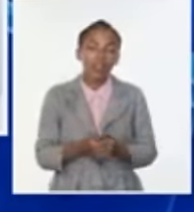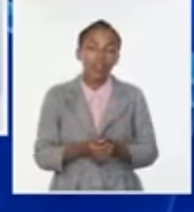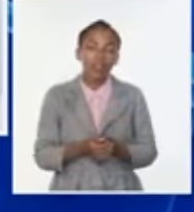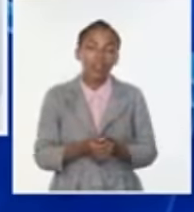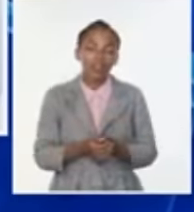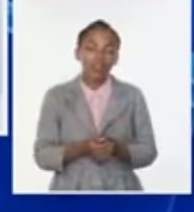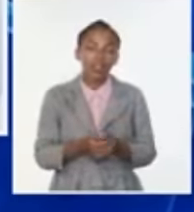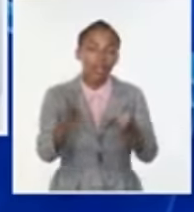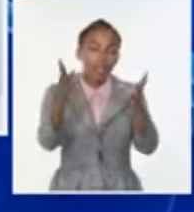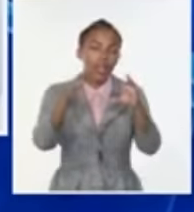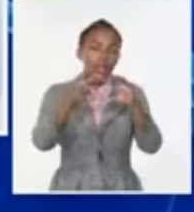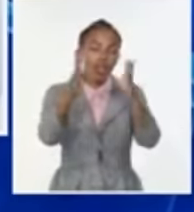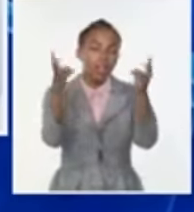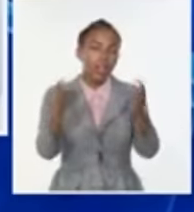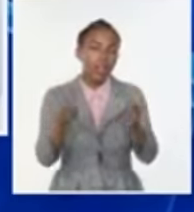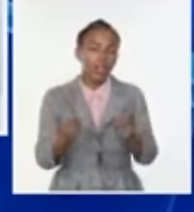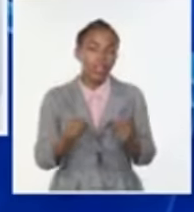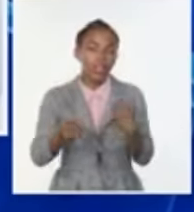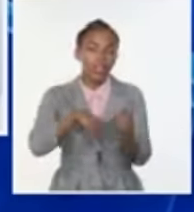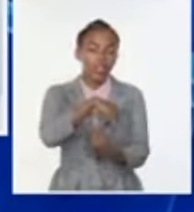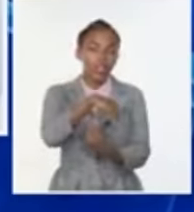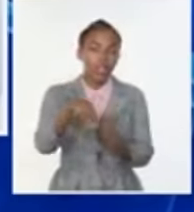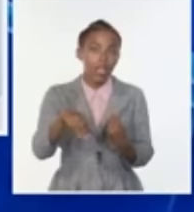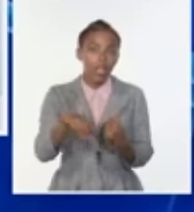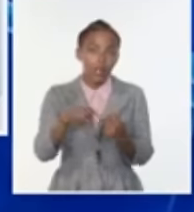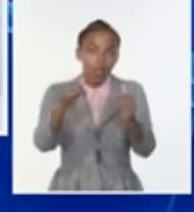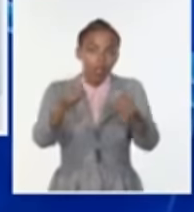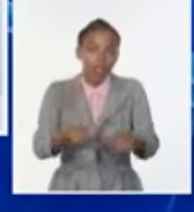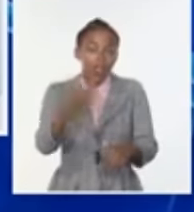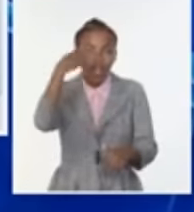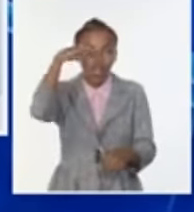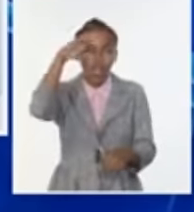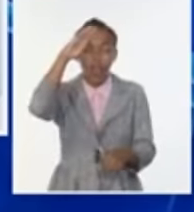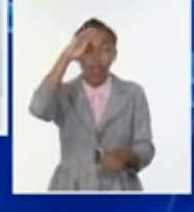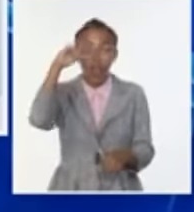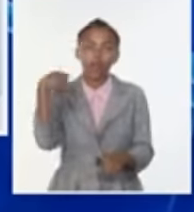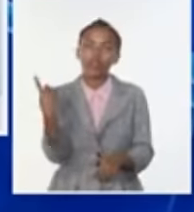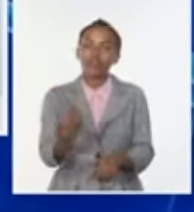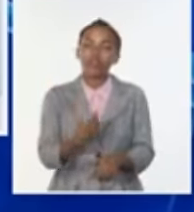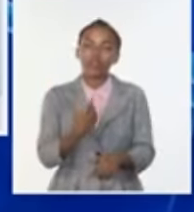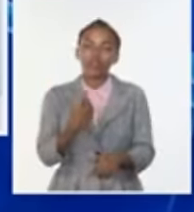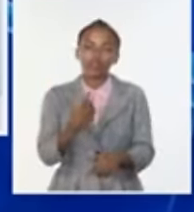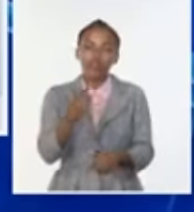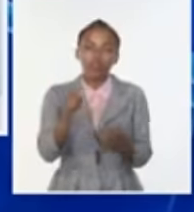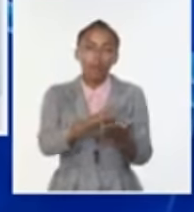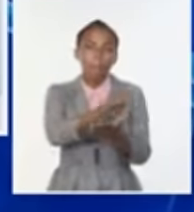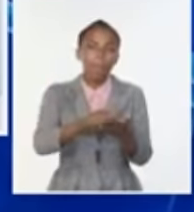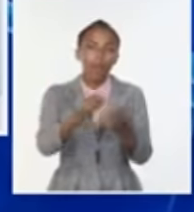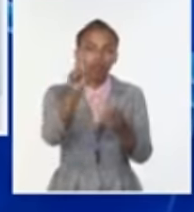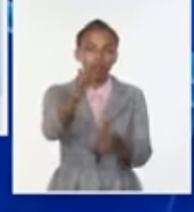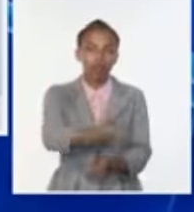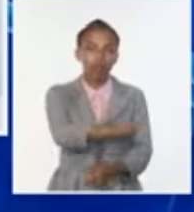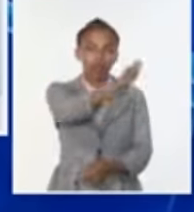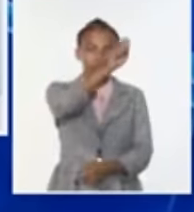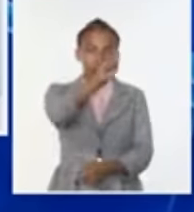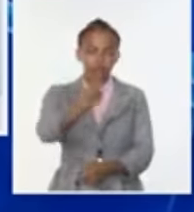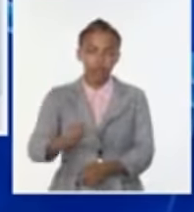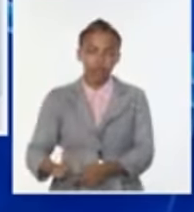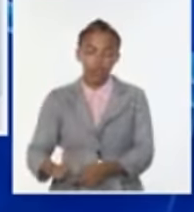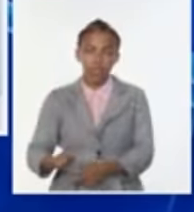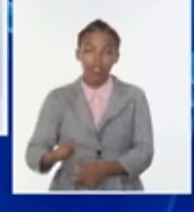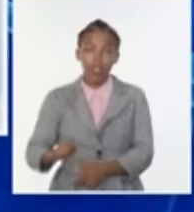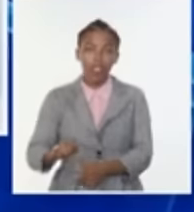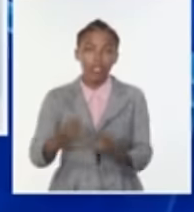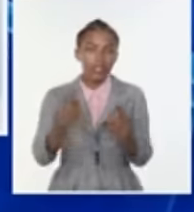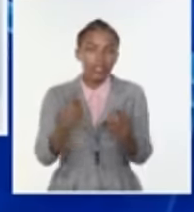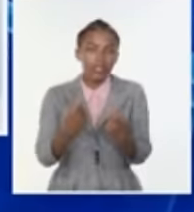cambio que debe regir en Cuba, en nuestro país. Además de la necesidad de detenerlo por